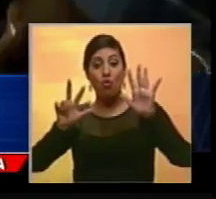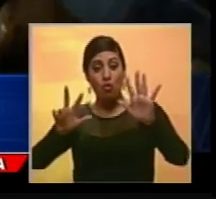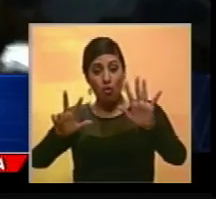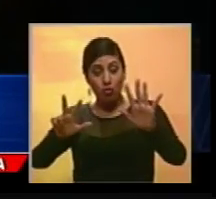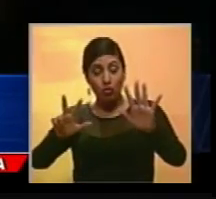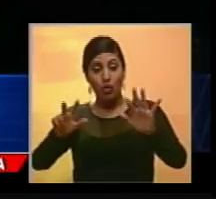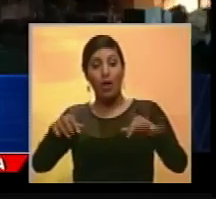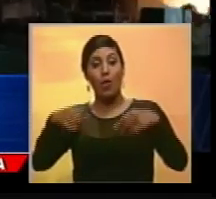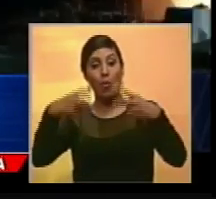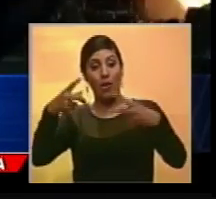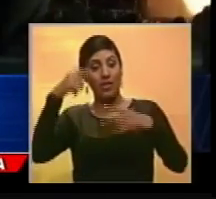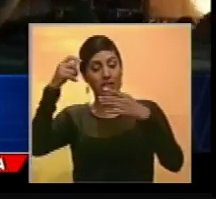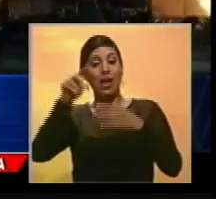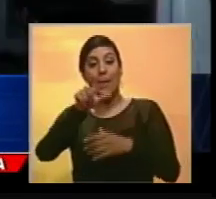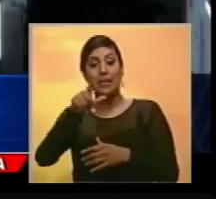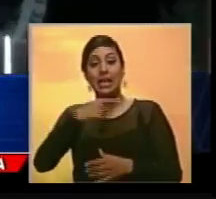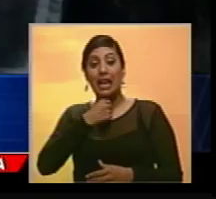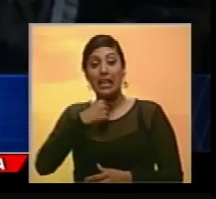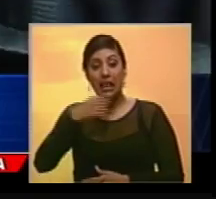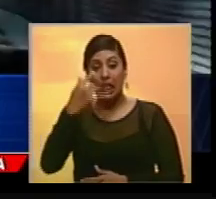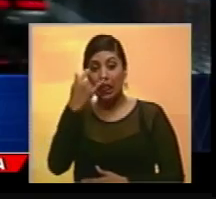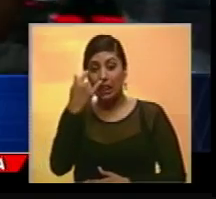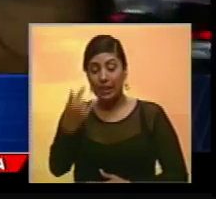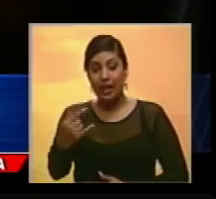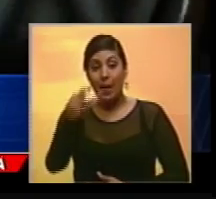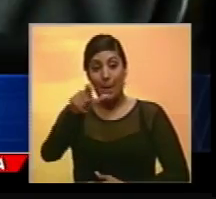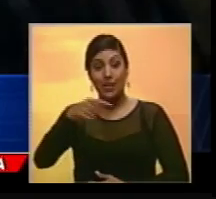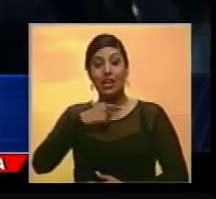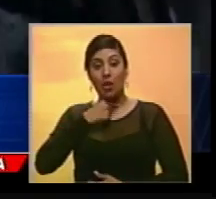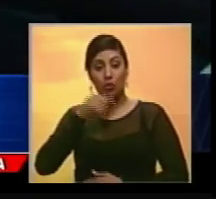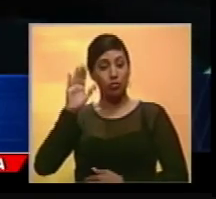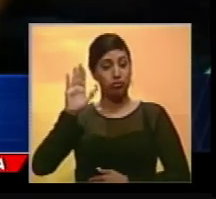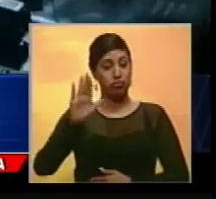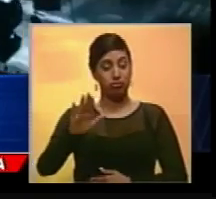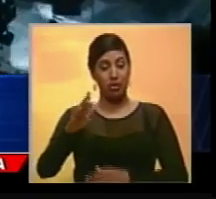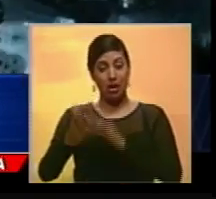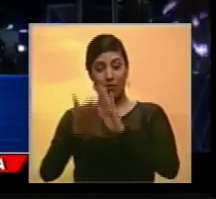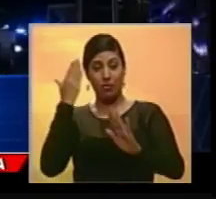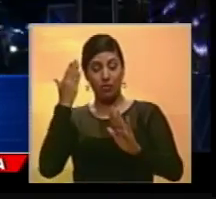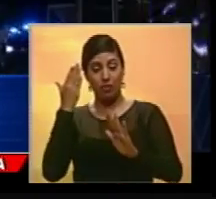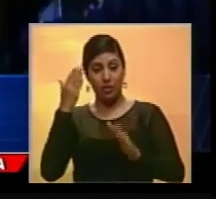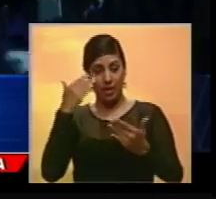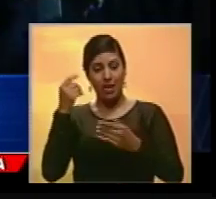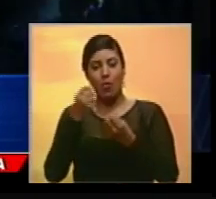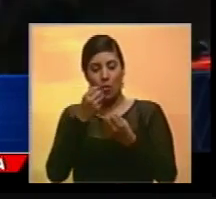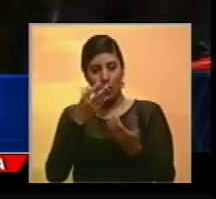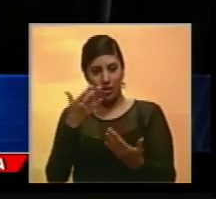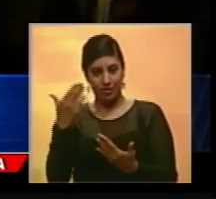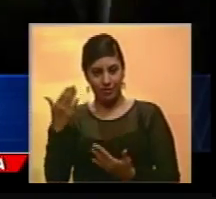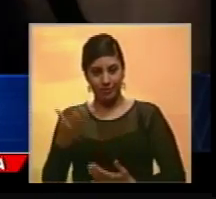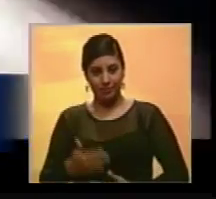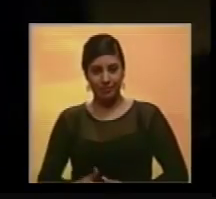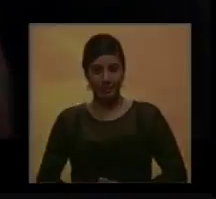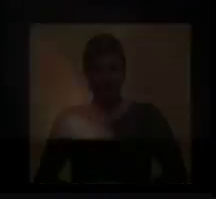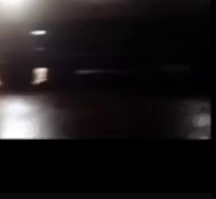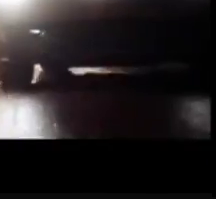la saga que a todos les encanta y sobre todo a los que les gustan estas películas de acción. Ya venimos.